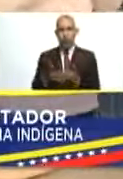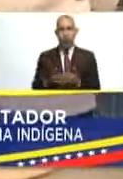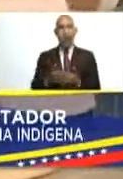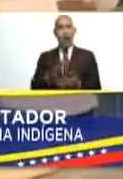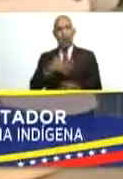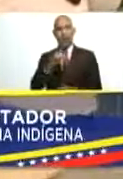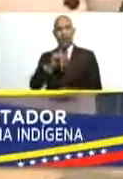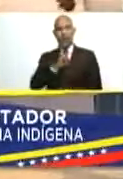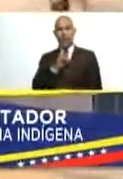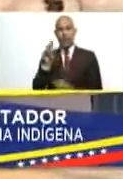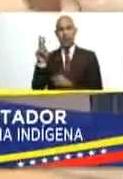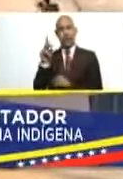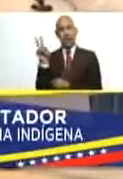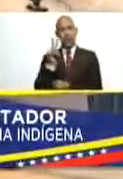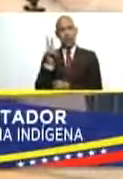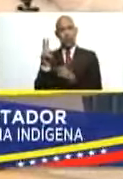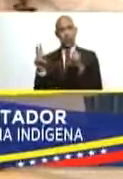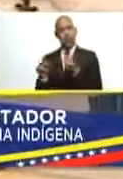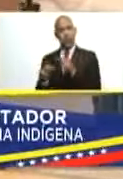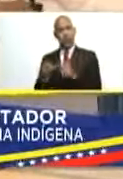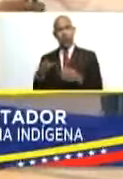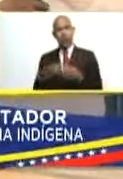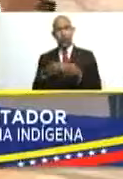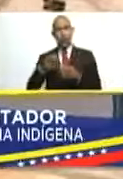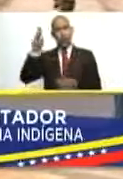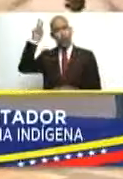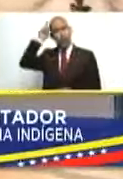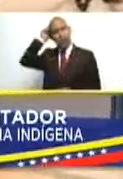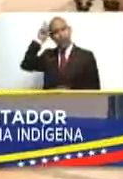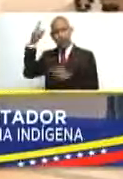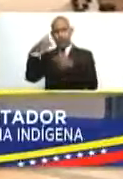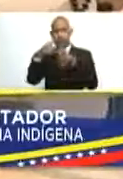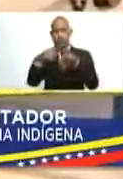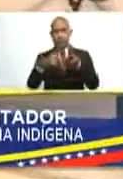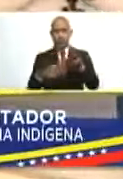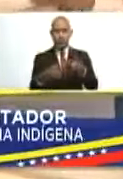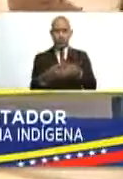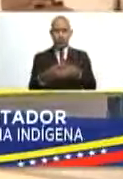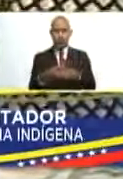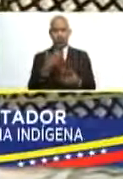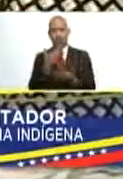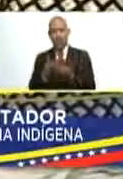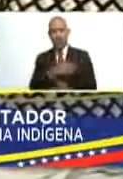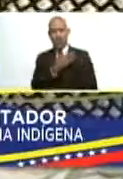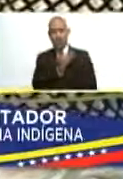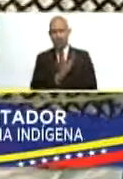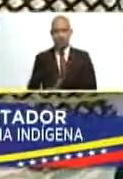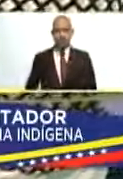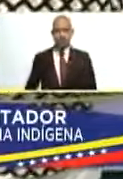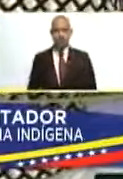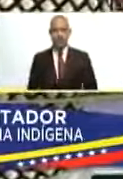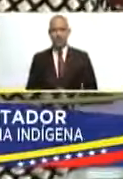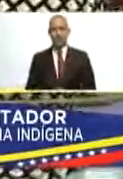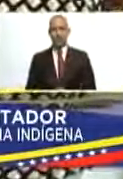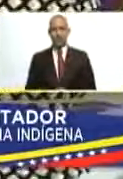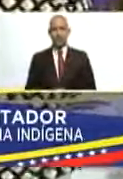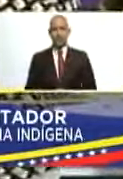venezolanidad, a todos los venezolanos, a todos los indígenas y a todos los afrodescendientes. Muchas gracias, presidente.